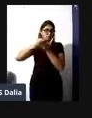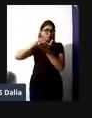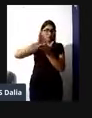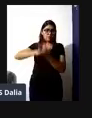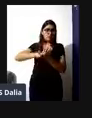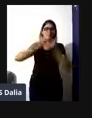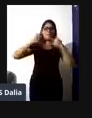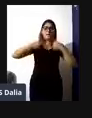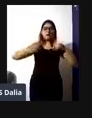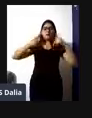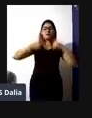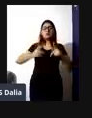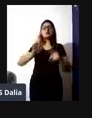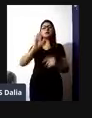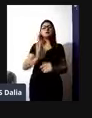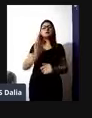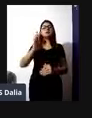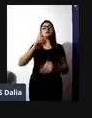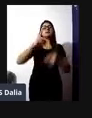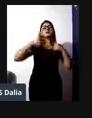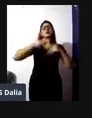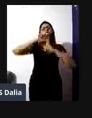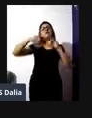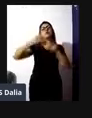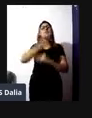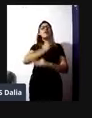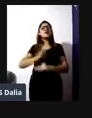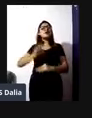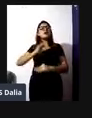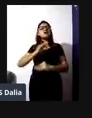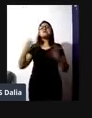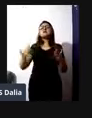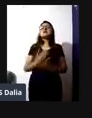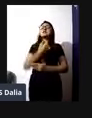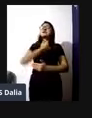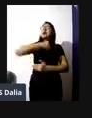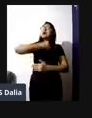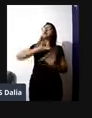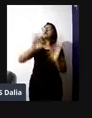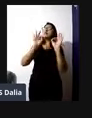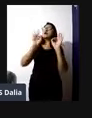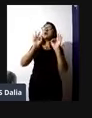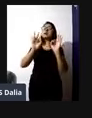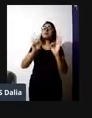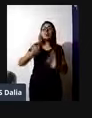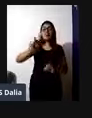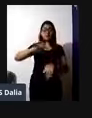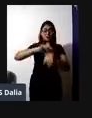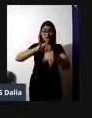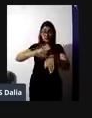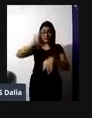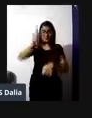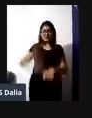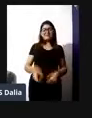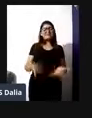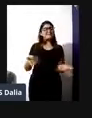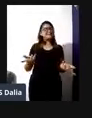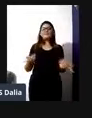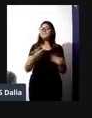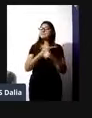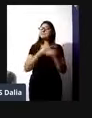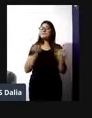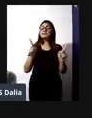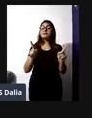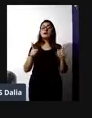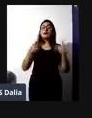estar sanos y somos la familia feliz, pero la realidad no es esa. Entonces, ver que alguien de tu familia vive